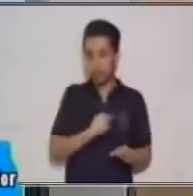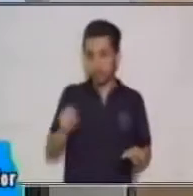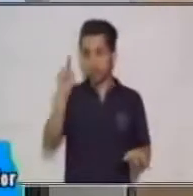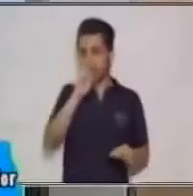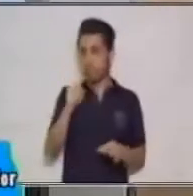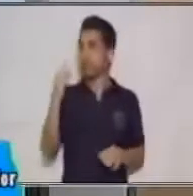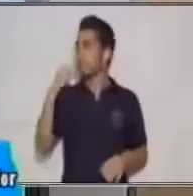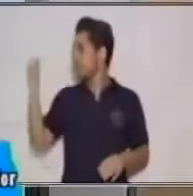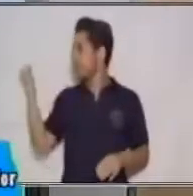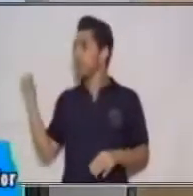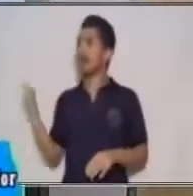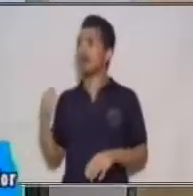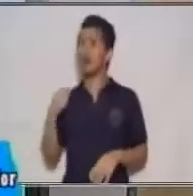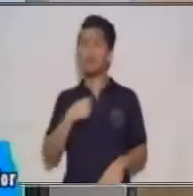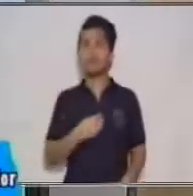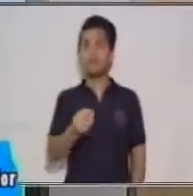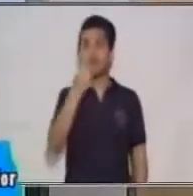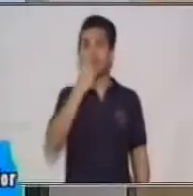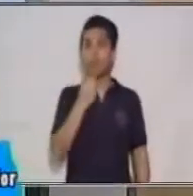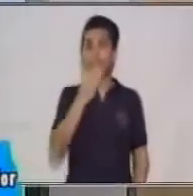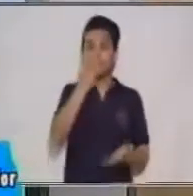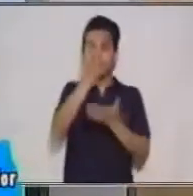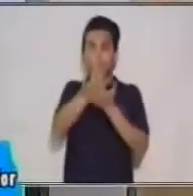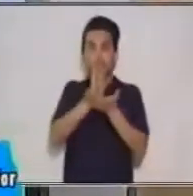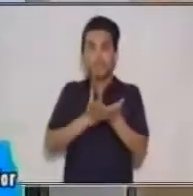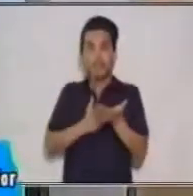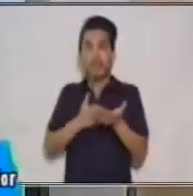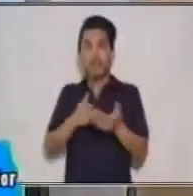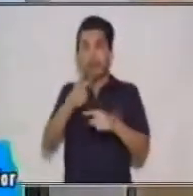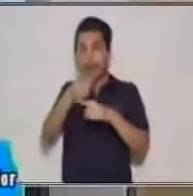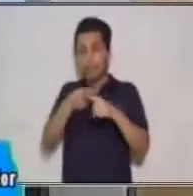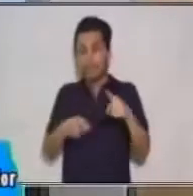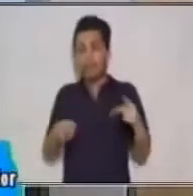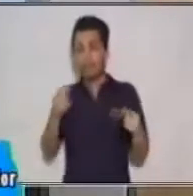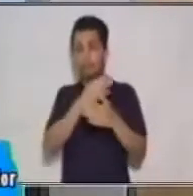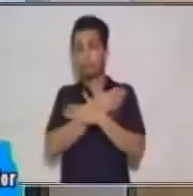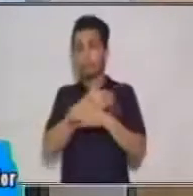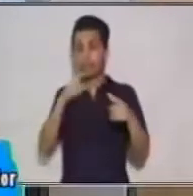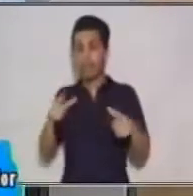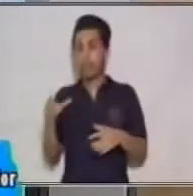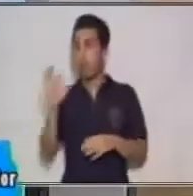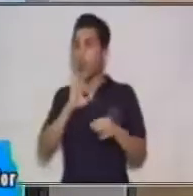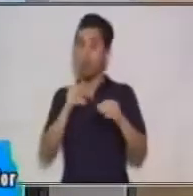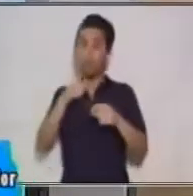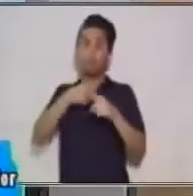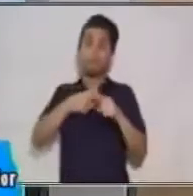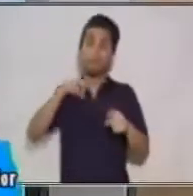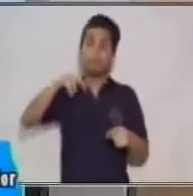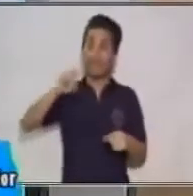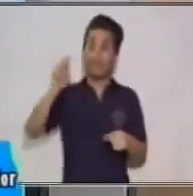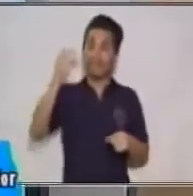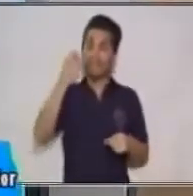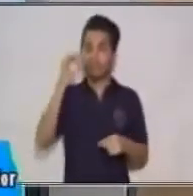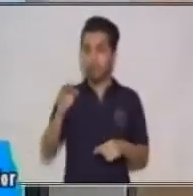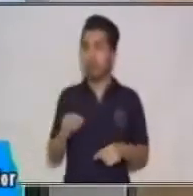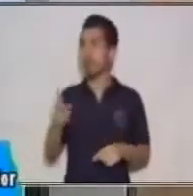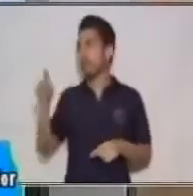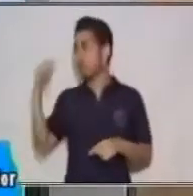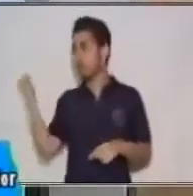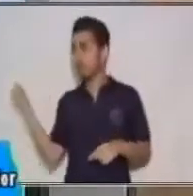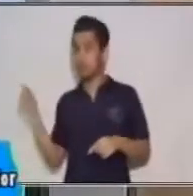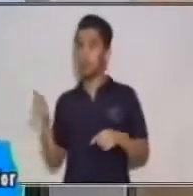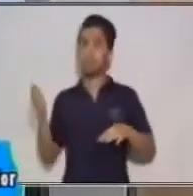acá yo pude comerme la mitad del pastel. Un medio, me comí la mitad. Aquí hubo